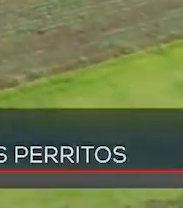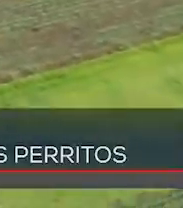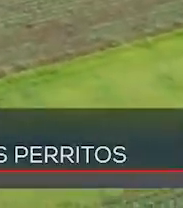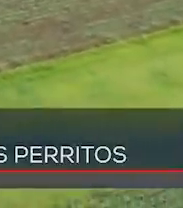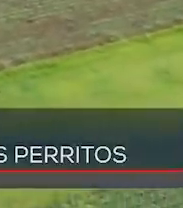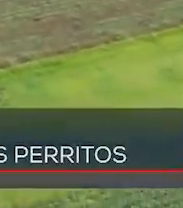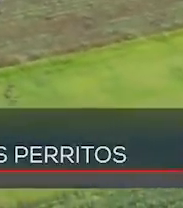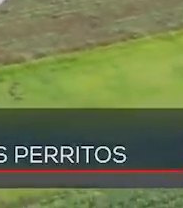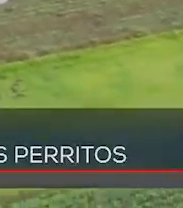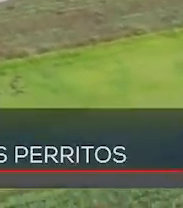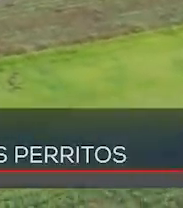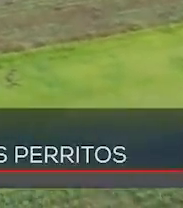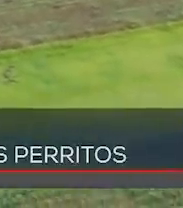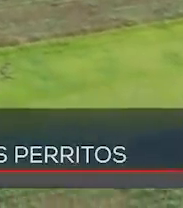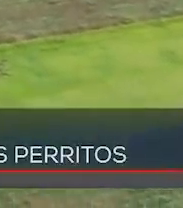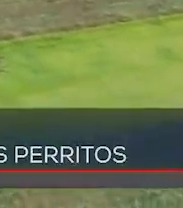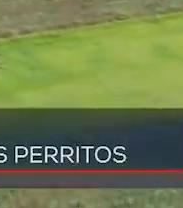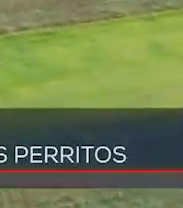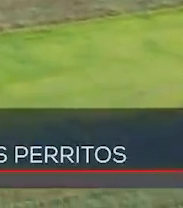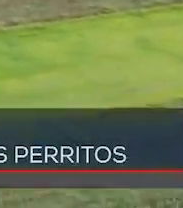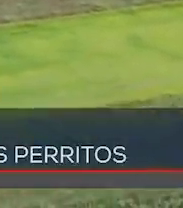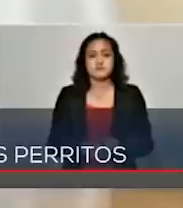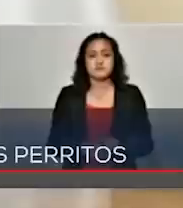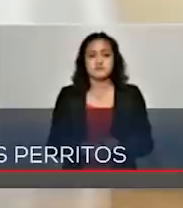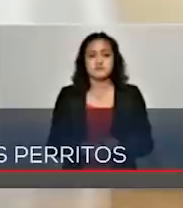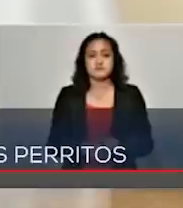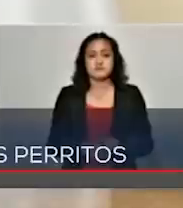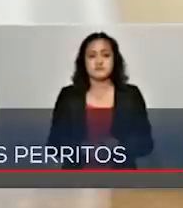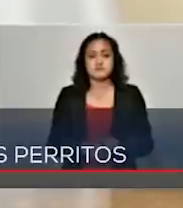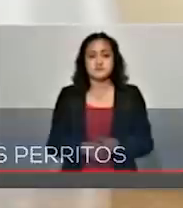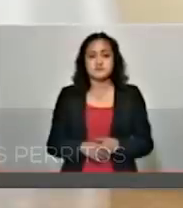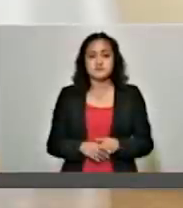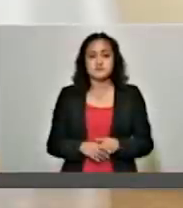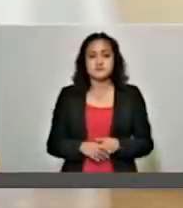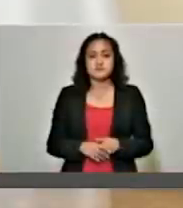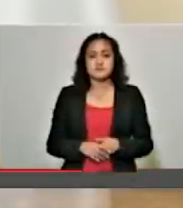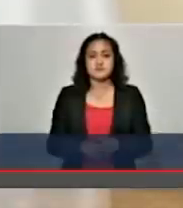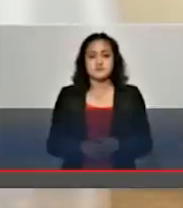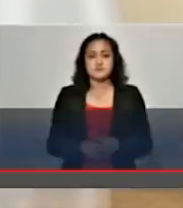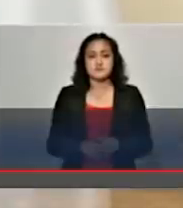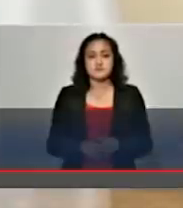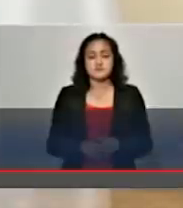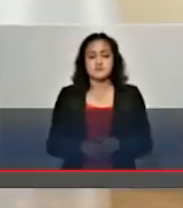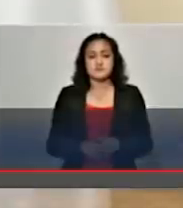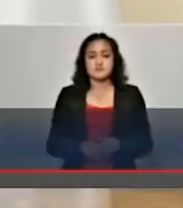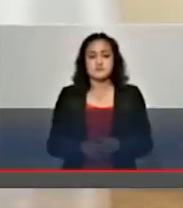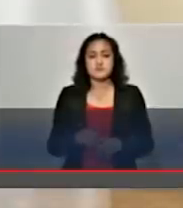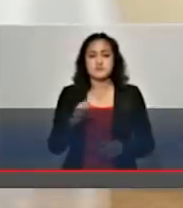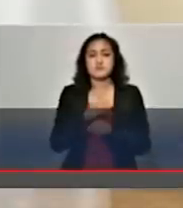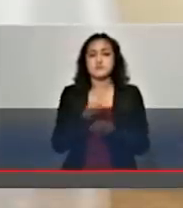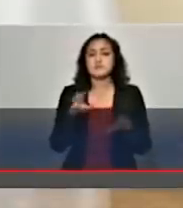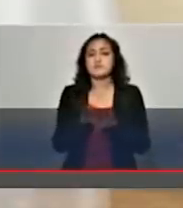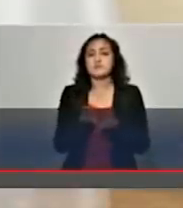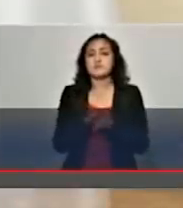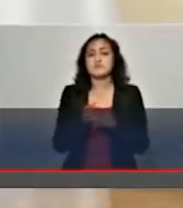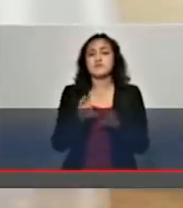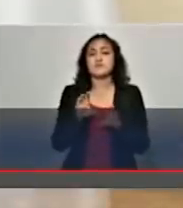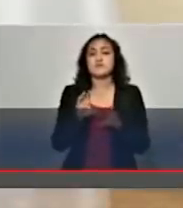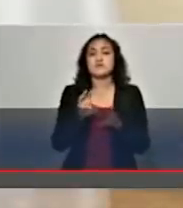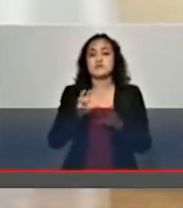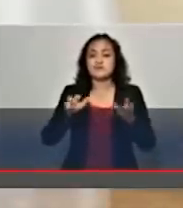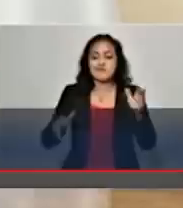extracción con el vuelo de un helicóptero oa rapel se descarta el uso del helicóptero no el rotor